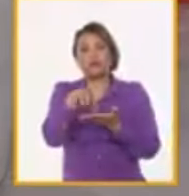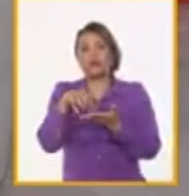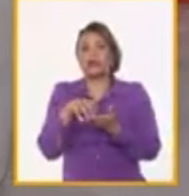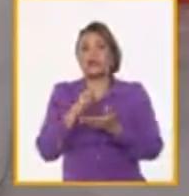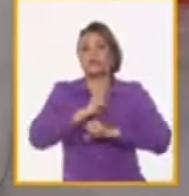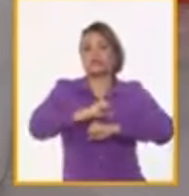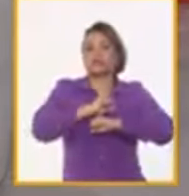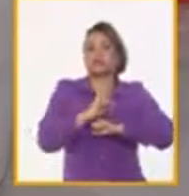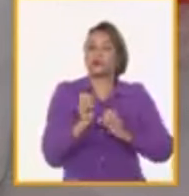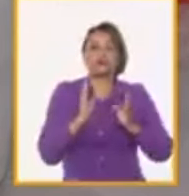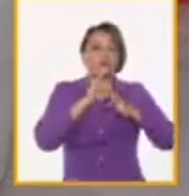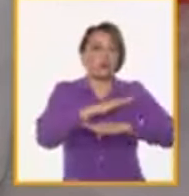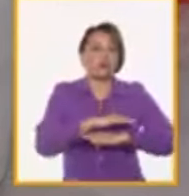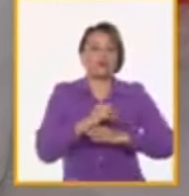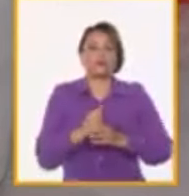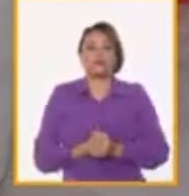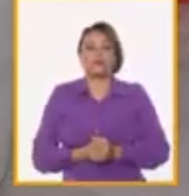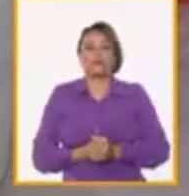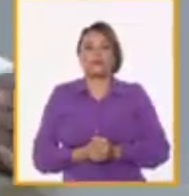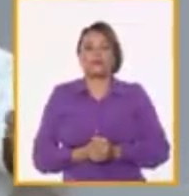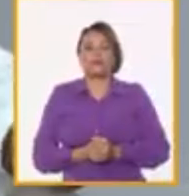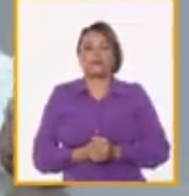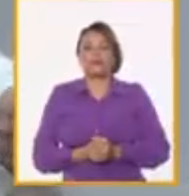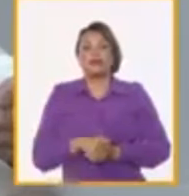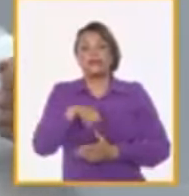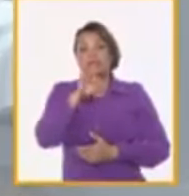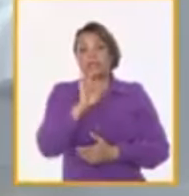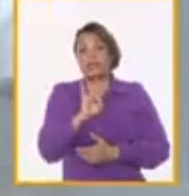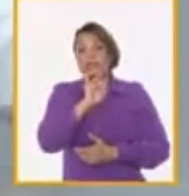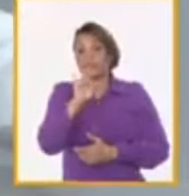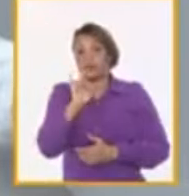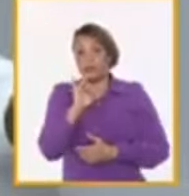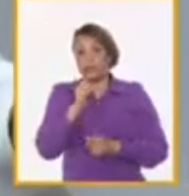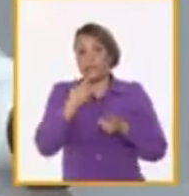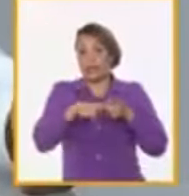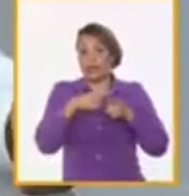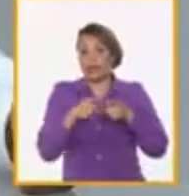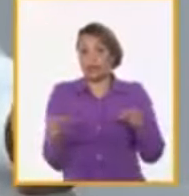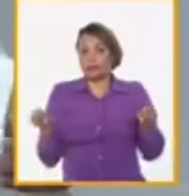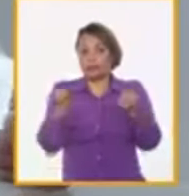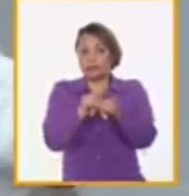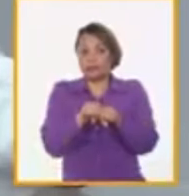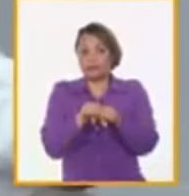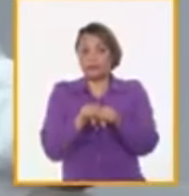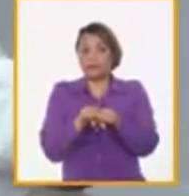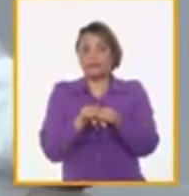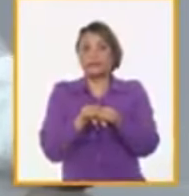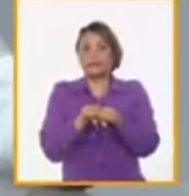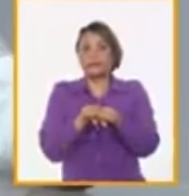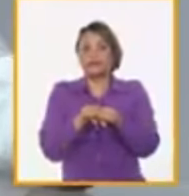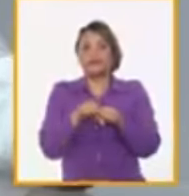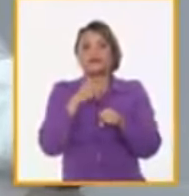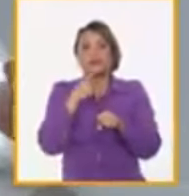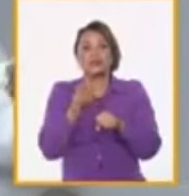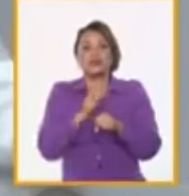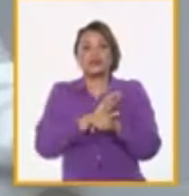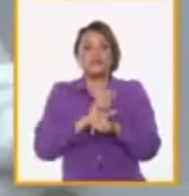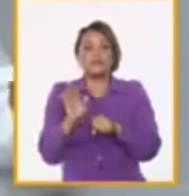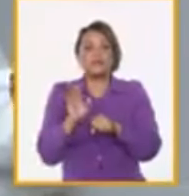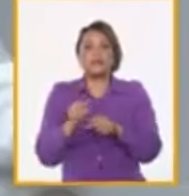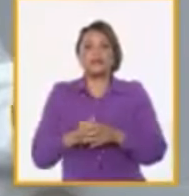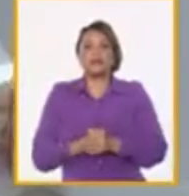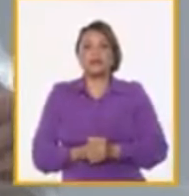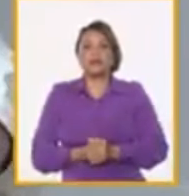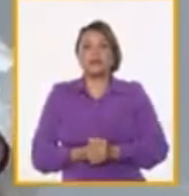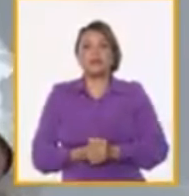bombeo. Pero hay 77 equipos que tenemos montados en estaciones de bombeo en La Habana que no reúnen los requisitos. Y es por